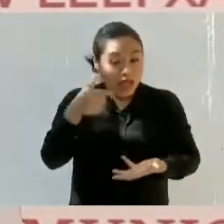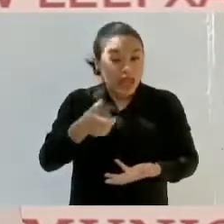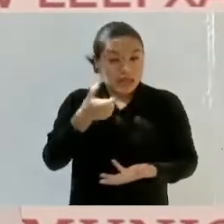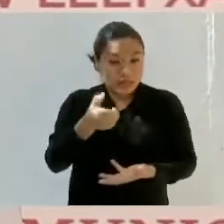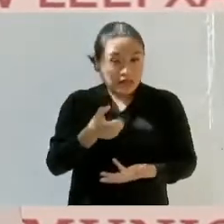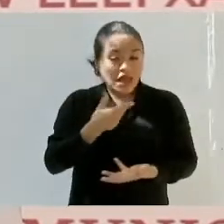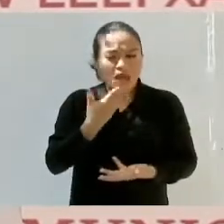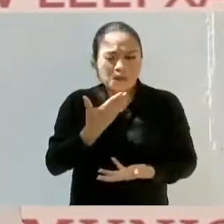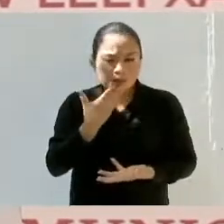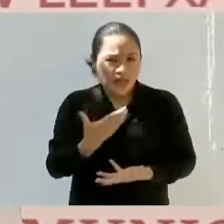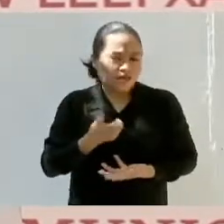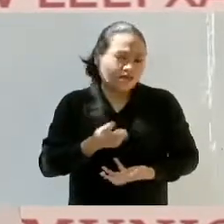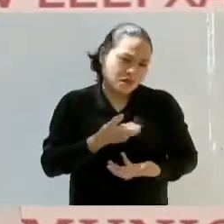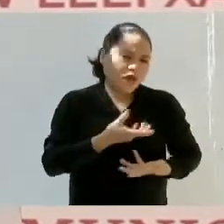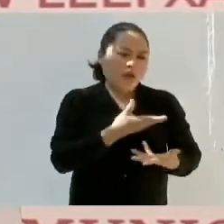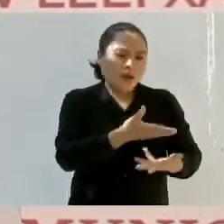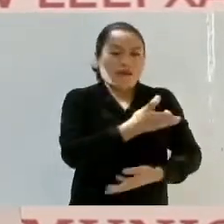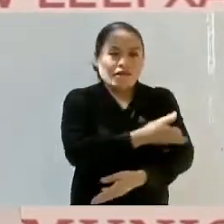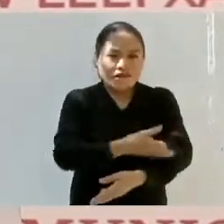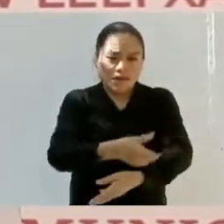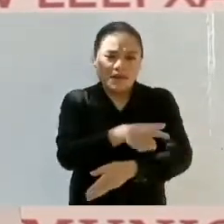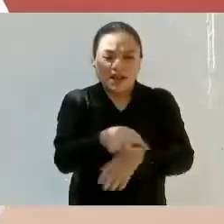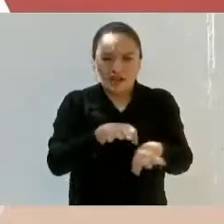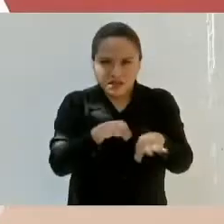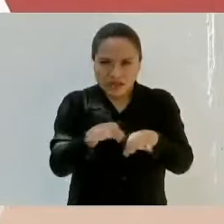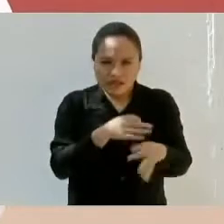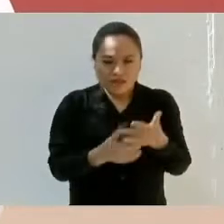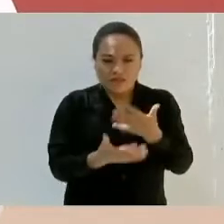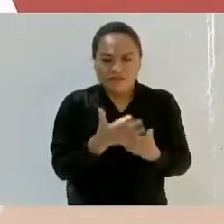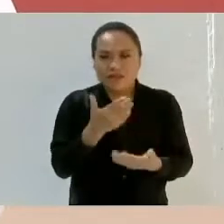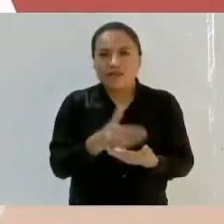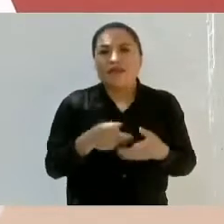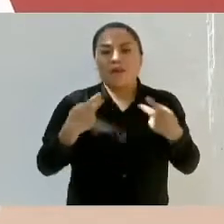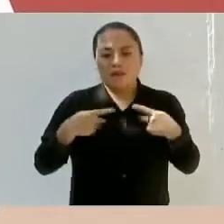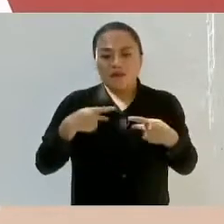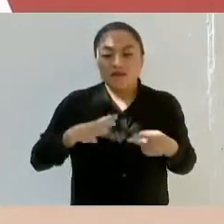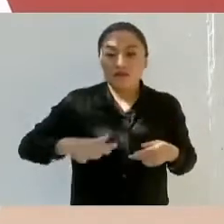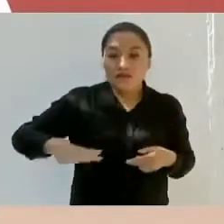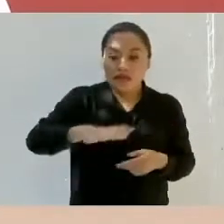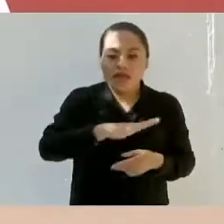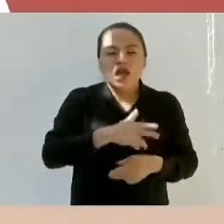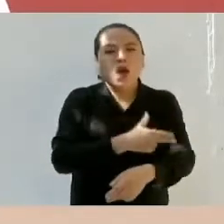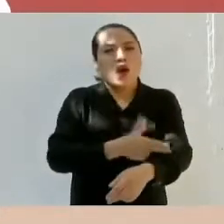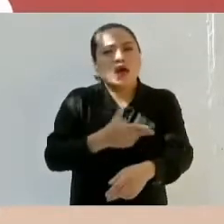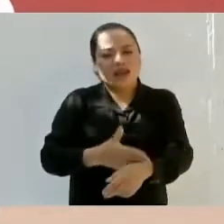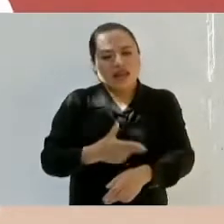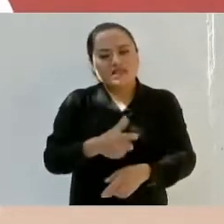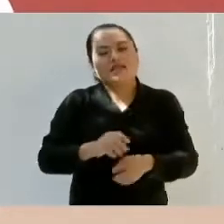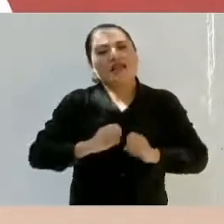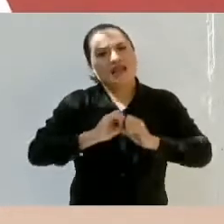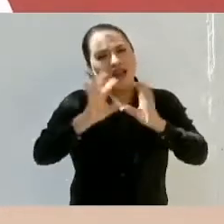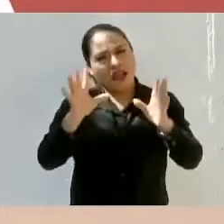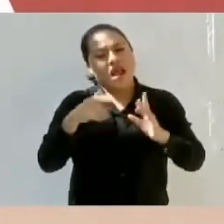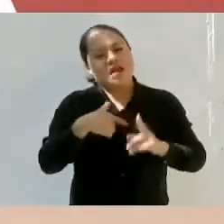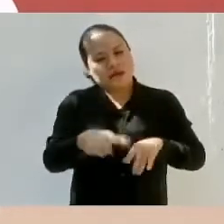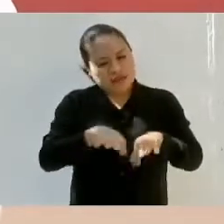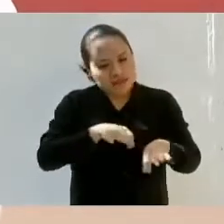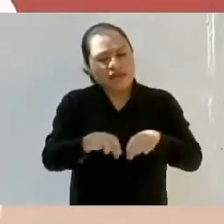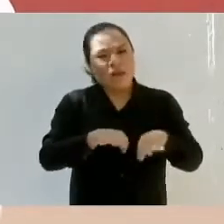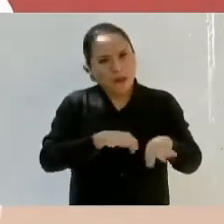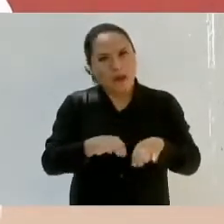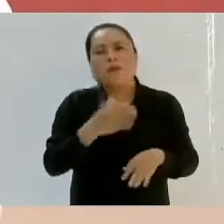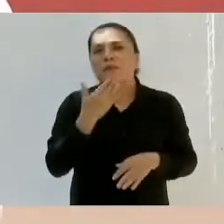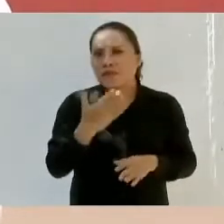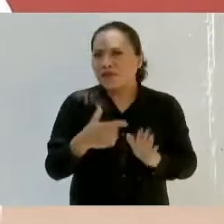me siento orgulloso que la gente de San Mateo Río Hondo sea honesta, transparente y trabajadora en el manejo